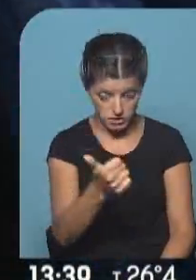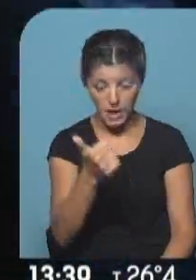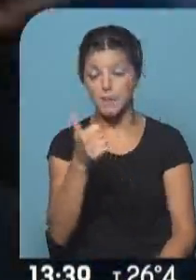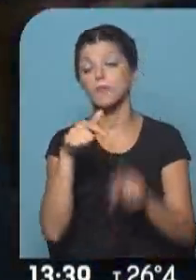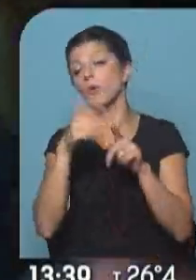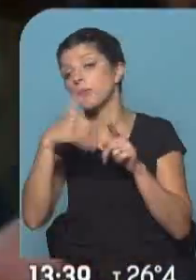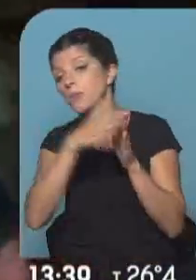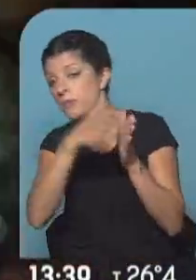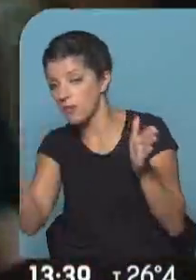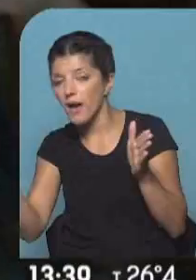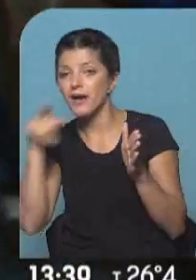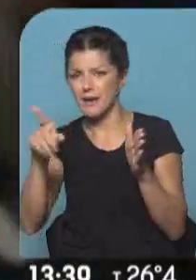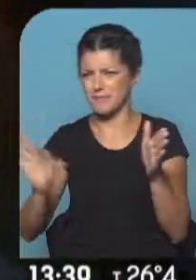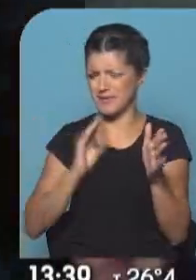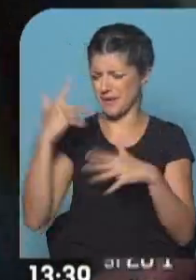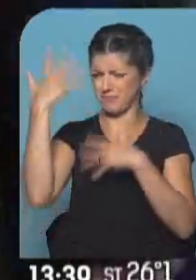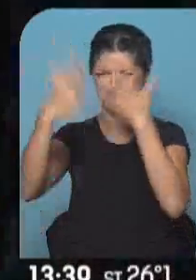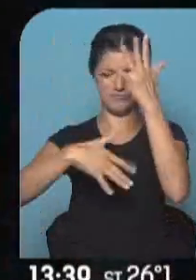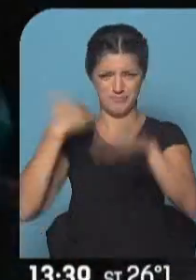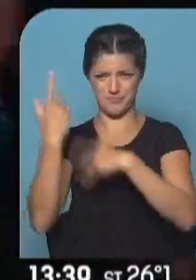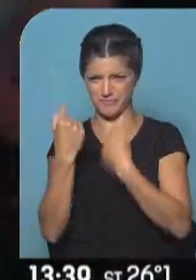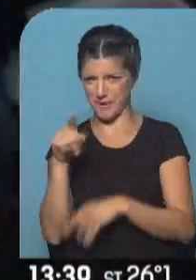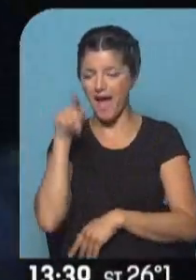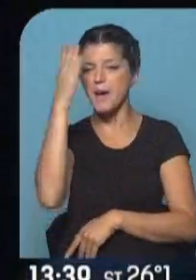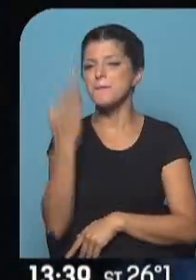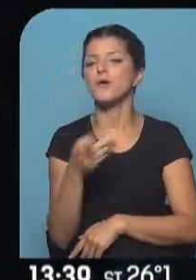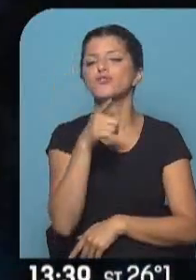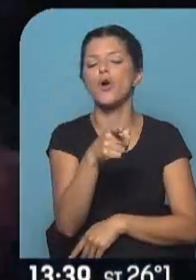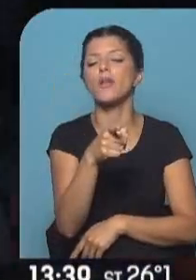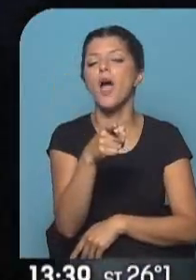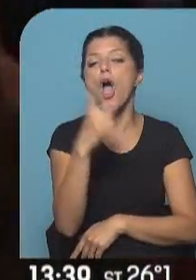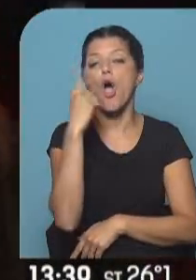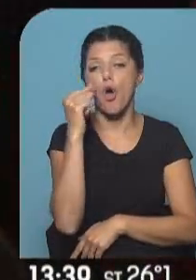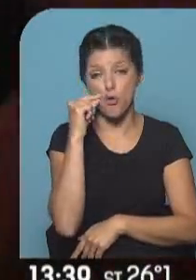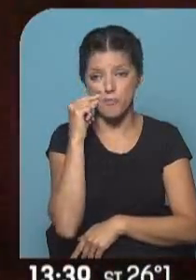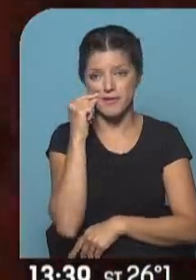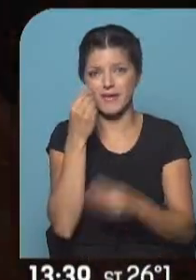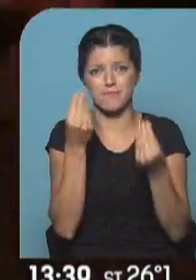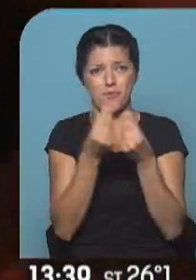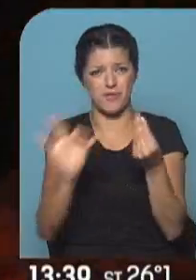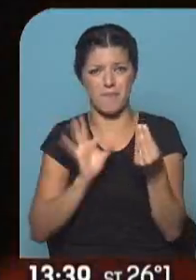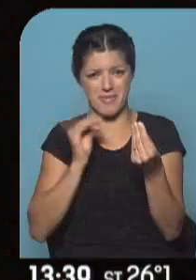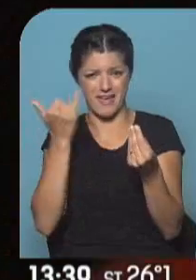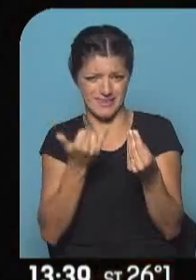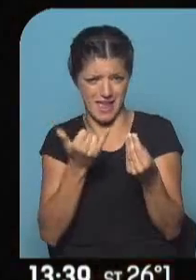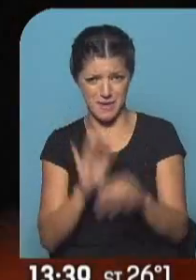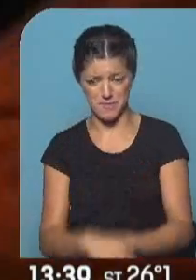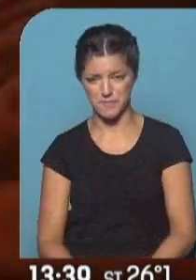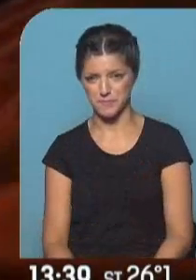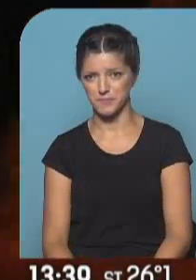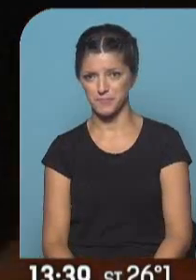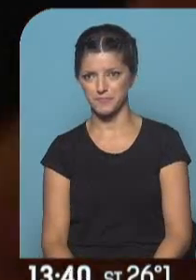episodio en la controvertida y agitada trayectoria de un hombre de 1000 vidas.